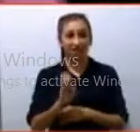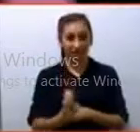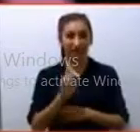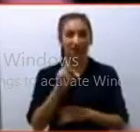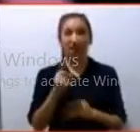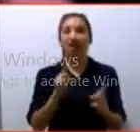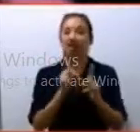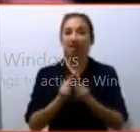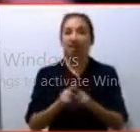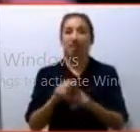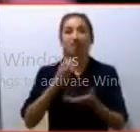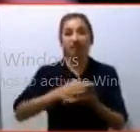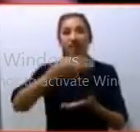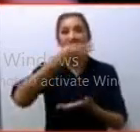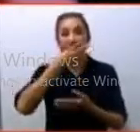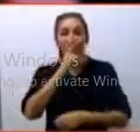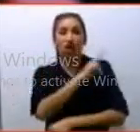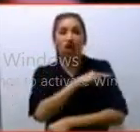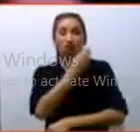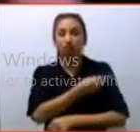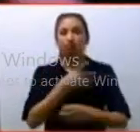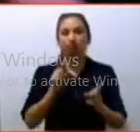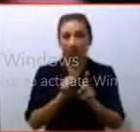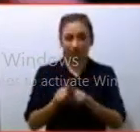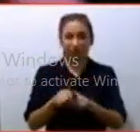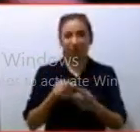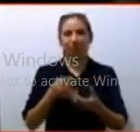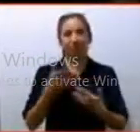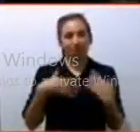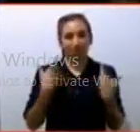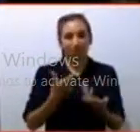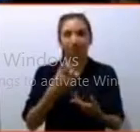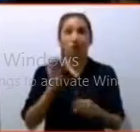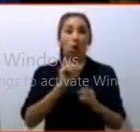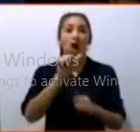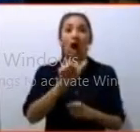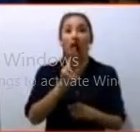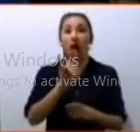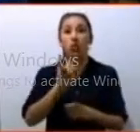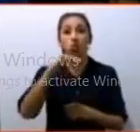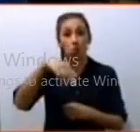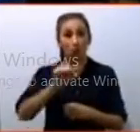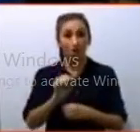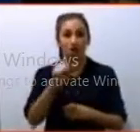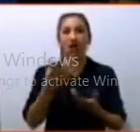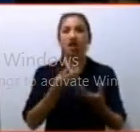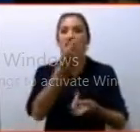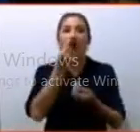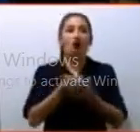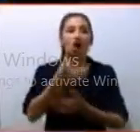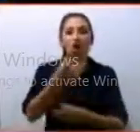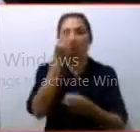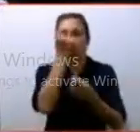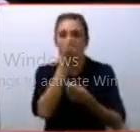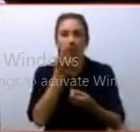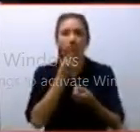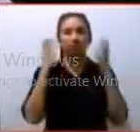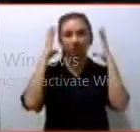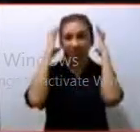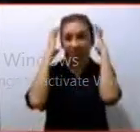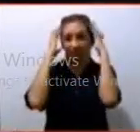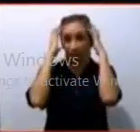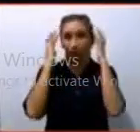dona ahí porque la gente, todos los niños de San Juan de Dios te lo van a agradecer muchísimo. Así también es. Puedes ir a Aruma, ojo, ¿eh? Aruma, si por ahí vas a comprar maquillaje, shampoo, a mí que me